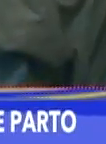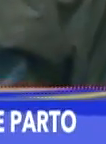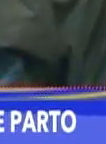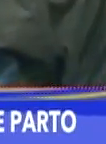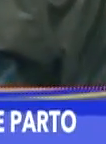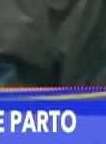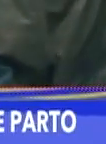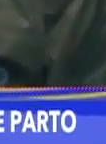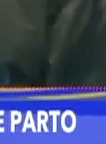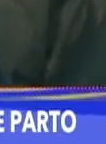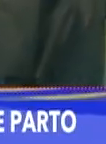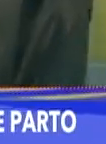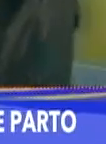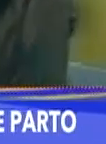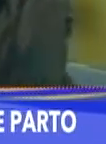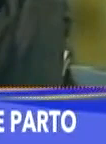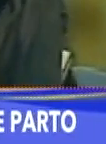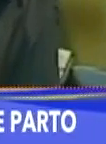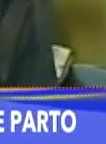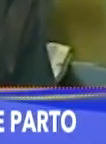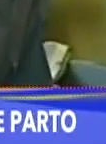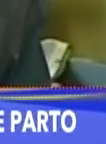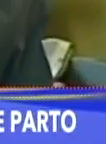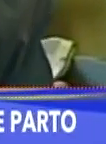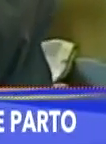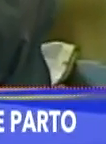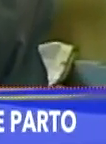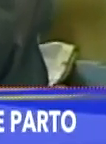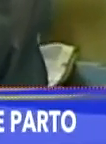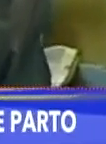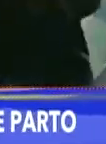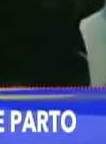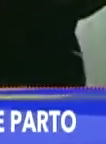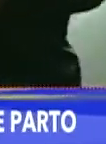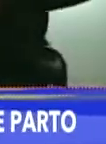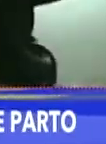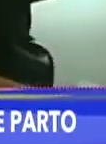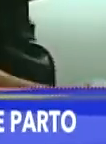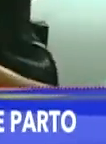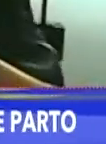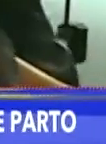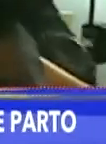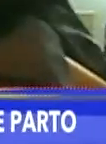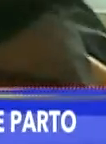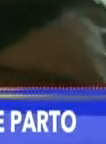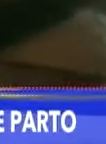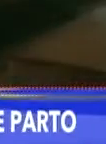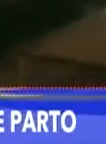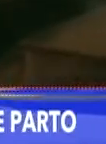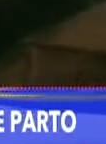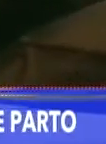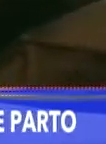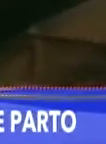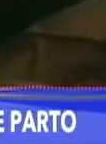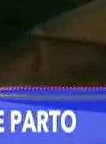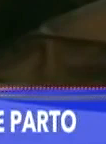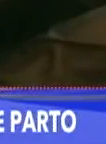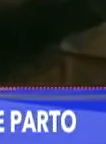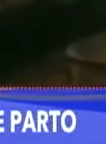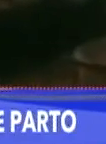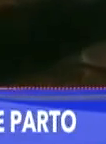Muy agradecida. Dentro de la revolución estamos con usted, presidente, apoyándolo en todo momento. Estamos